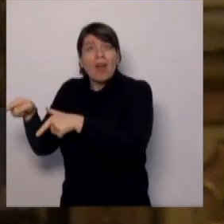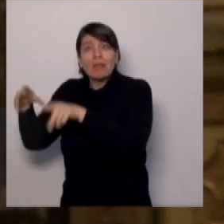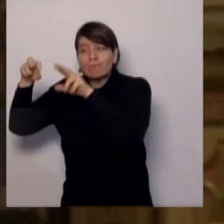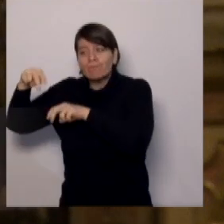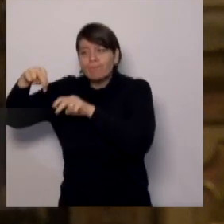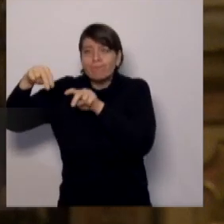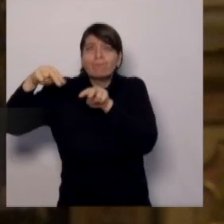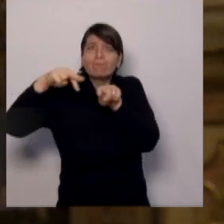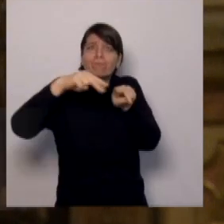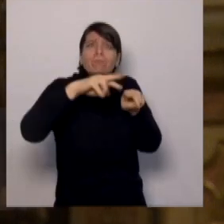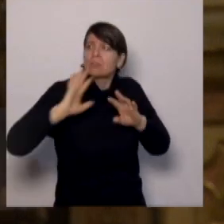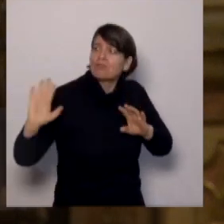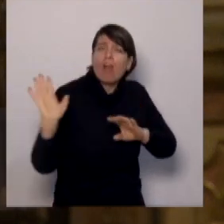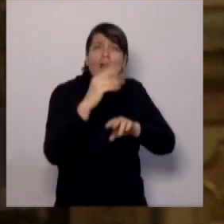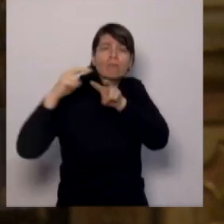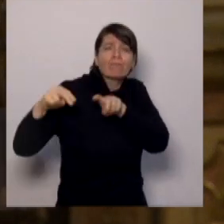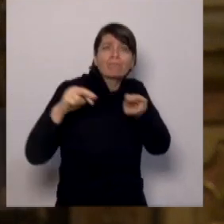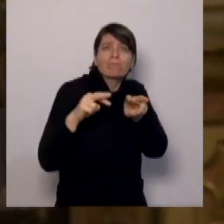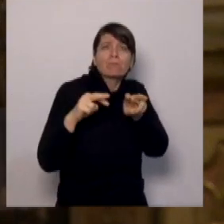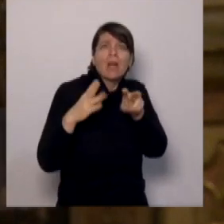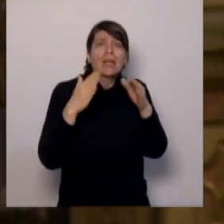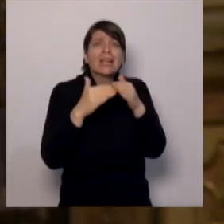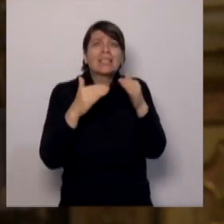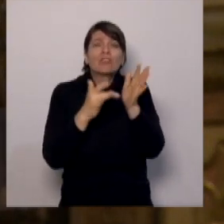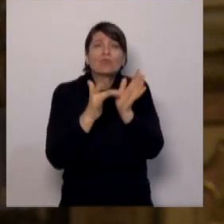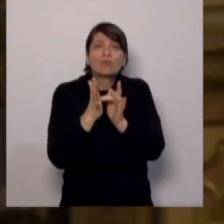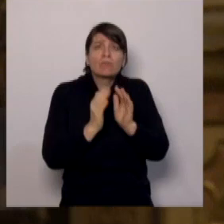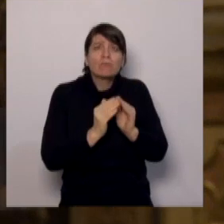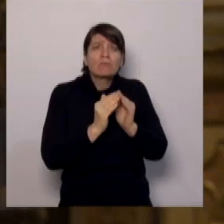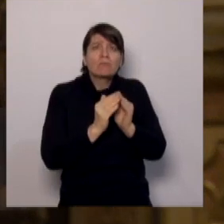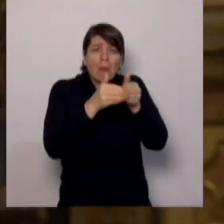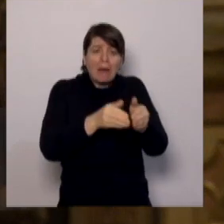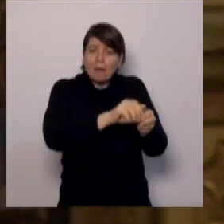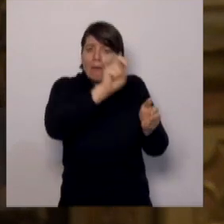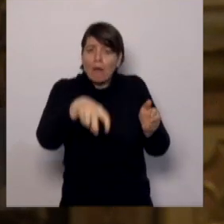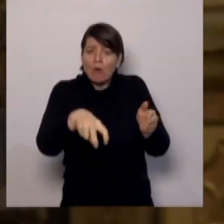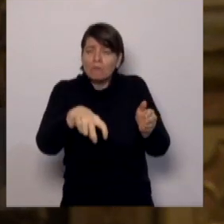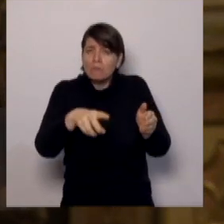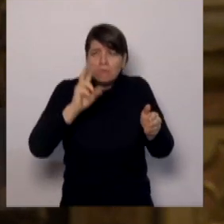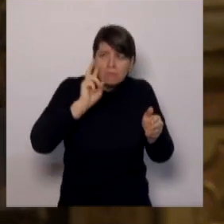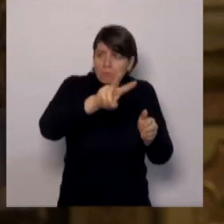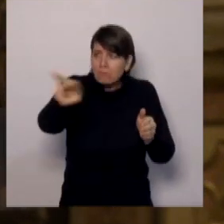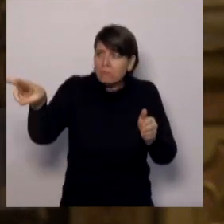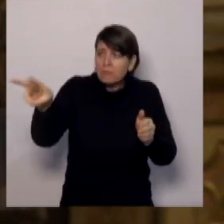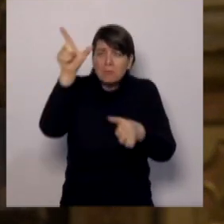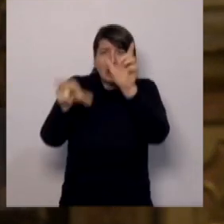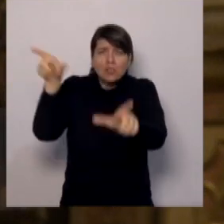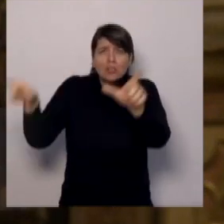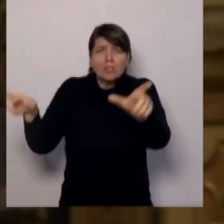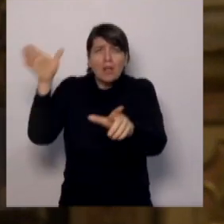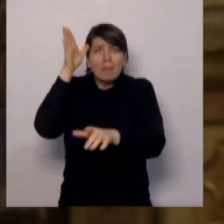las ciudades y lo siguió a pie. Cuando desembarcó, Jesús vio una gran muchedumbre